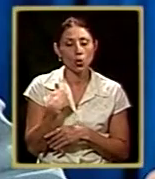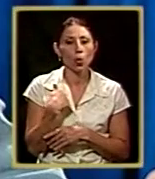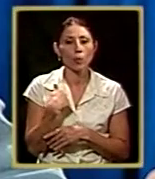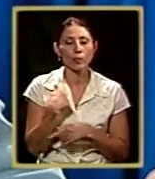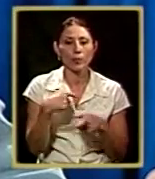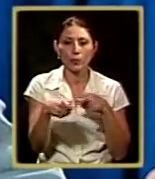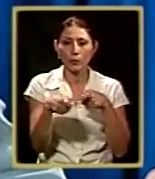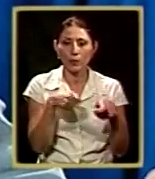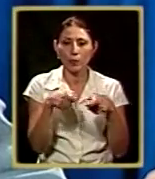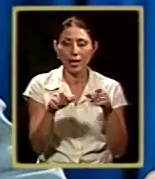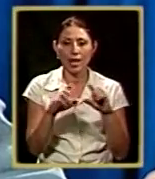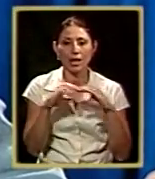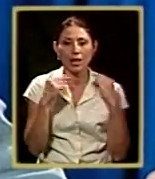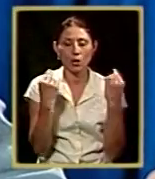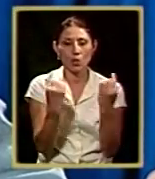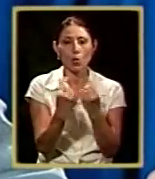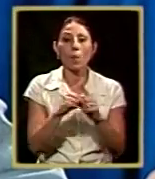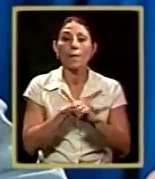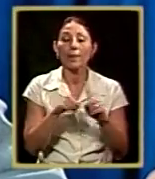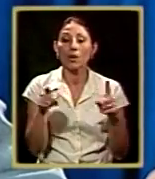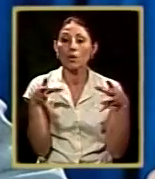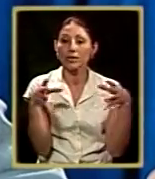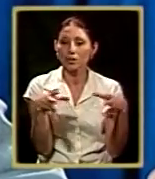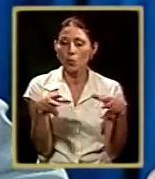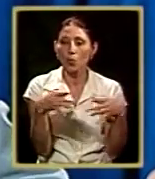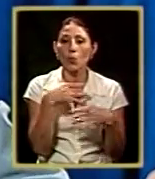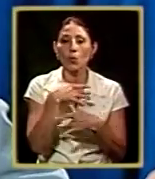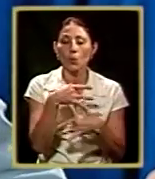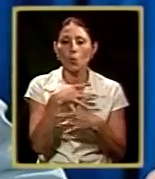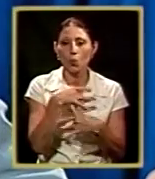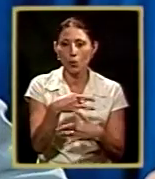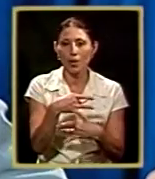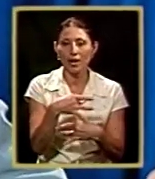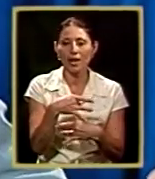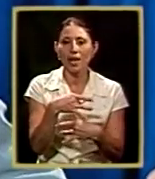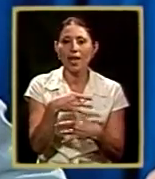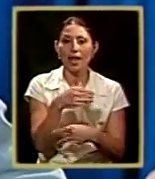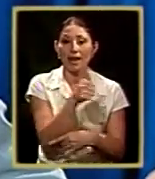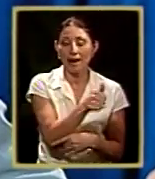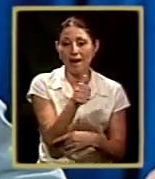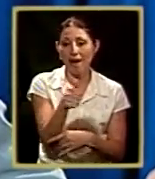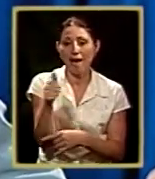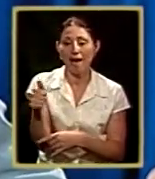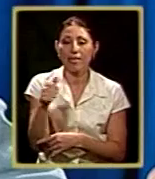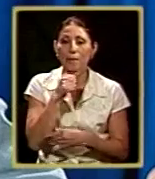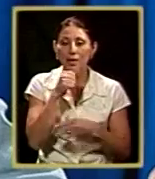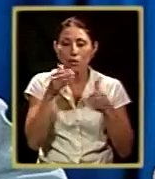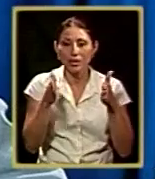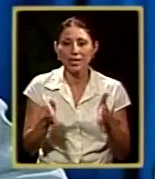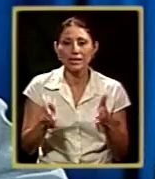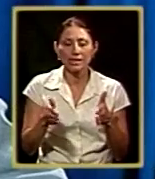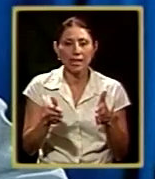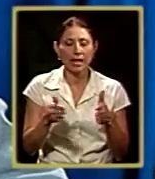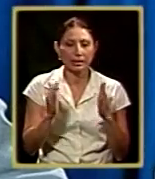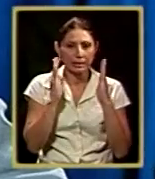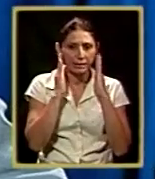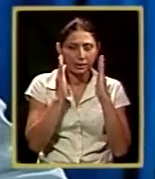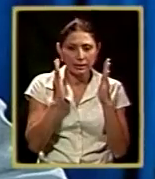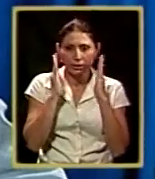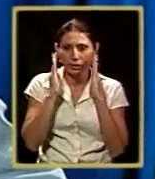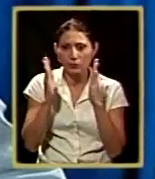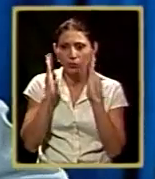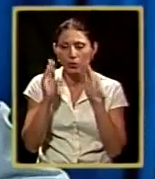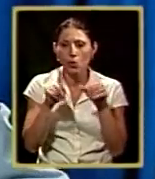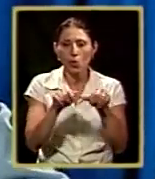del grupo, pero es un grupo muy interesante. Cada periodista se ha venido concentrando en un